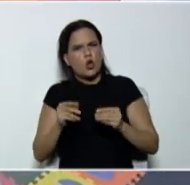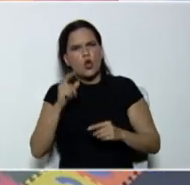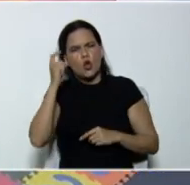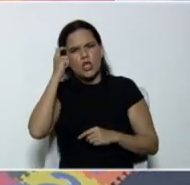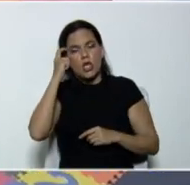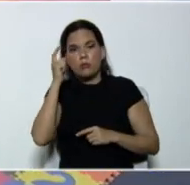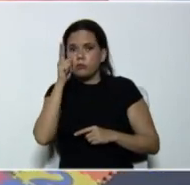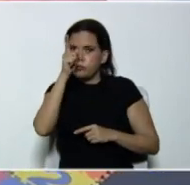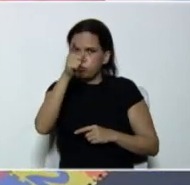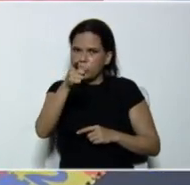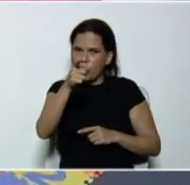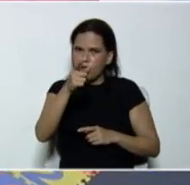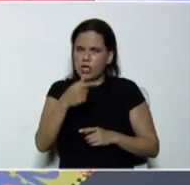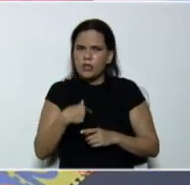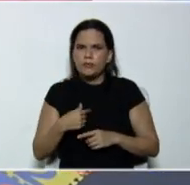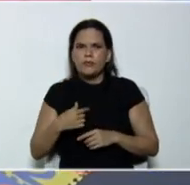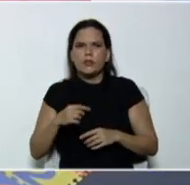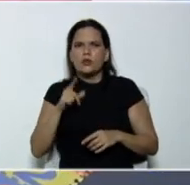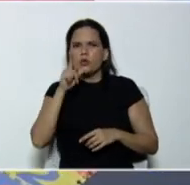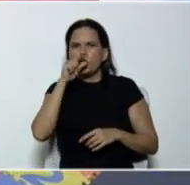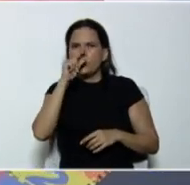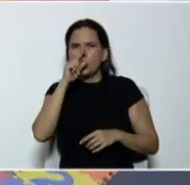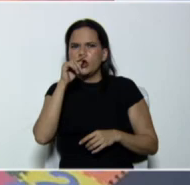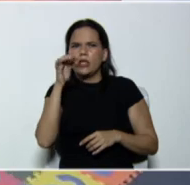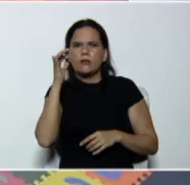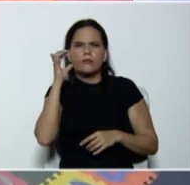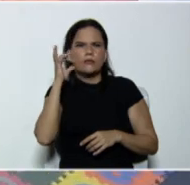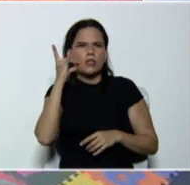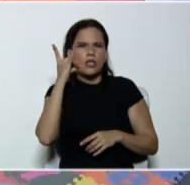ustedes. Así que ingresen en Twitter, Instagram y Facebook,